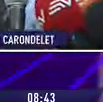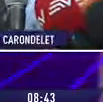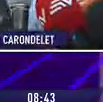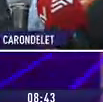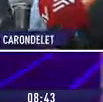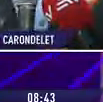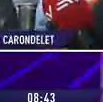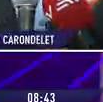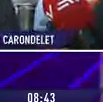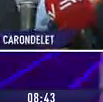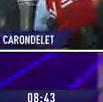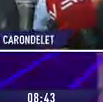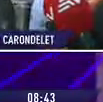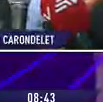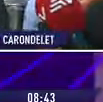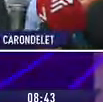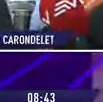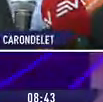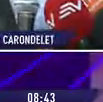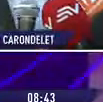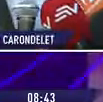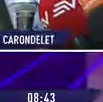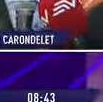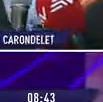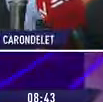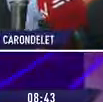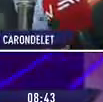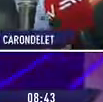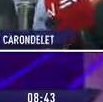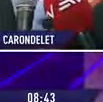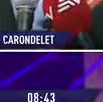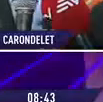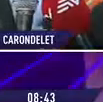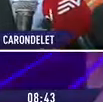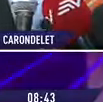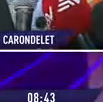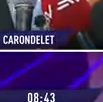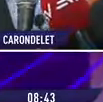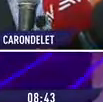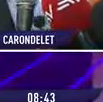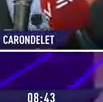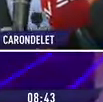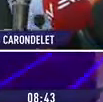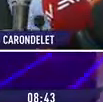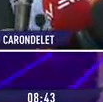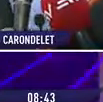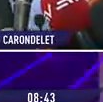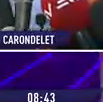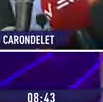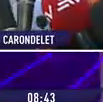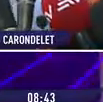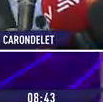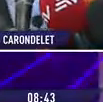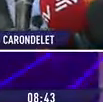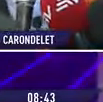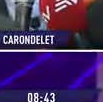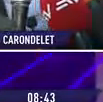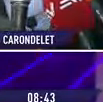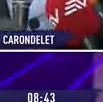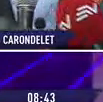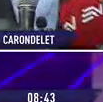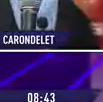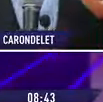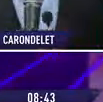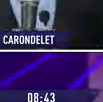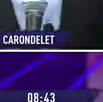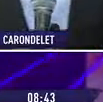están aquí para precautelar, para que puedan sacar sus pertenencias, como usted lo acaba. A ver, siempre la policía y las Fuerzas Armadas estamos para precautelar